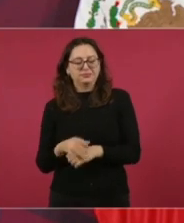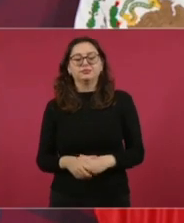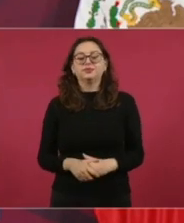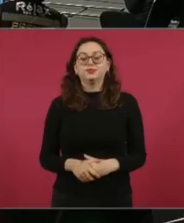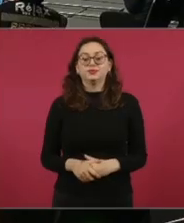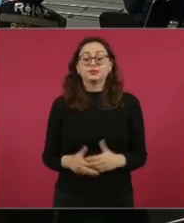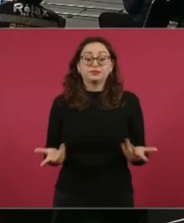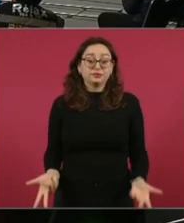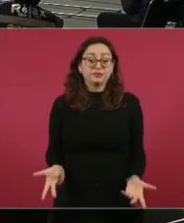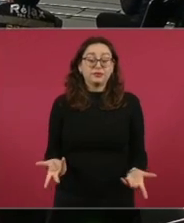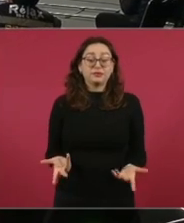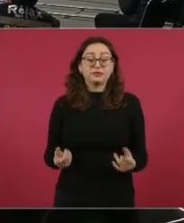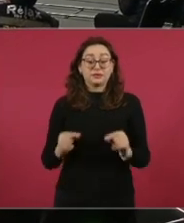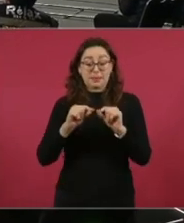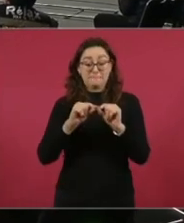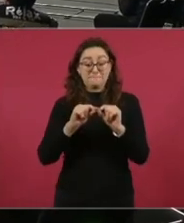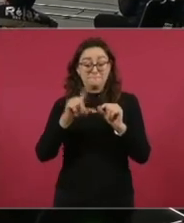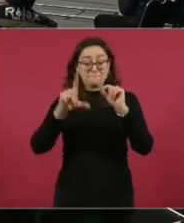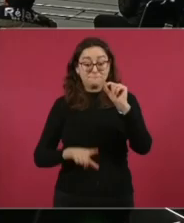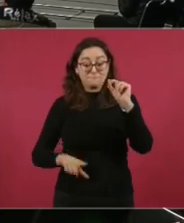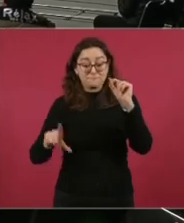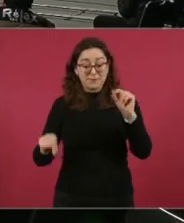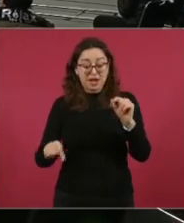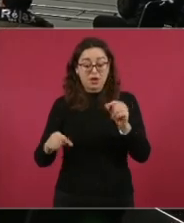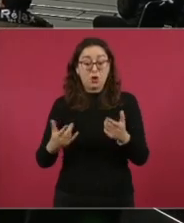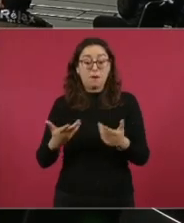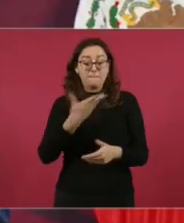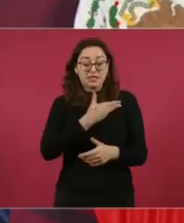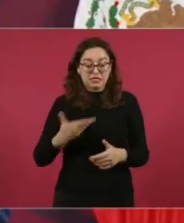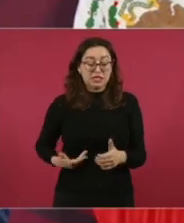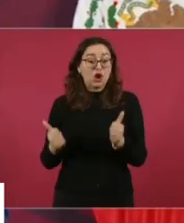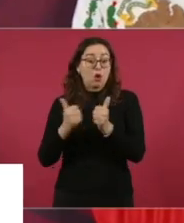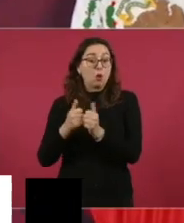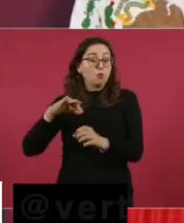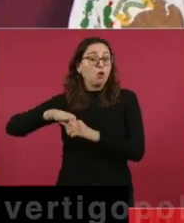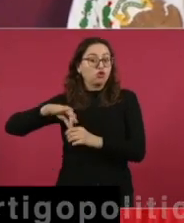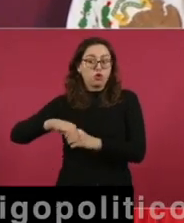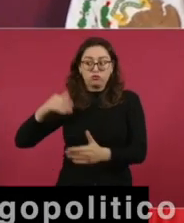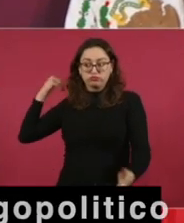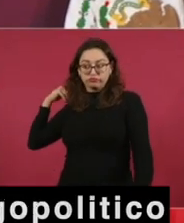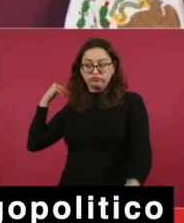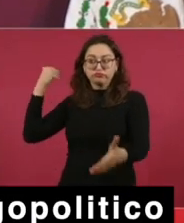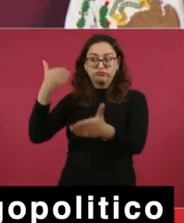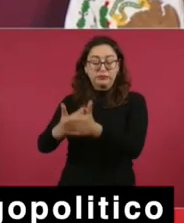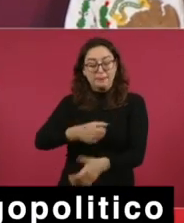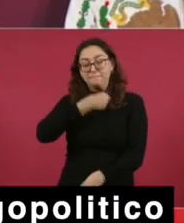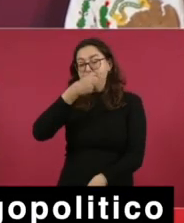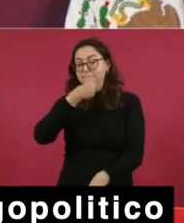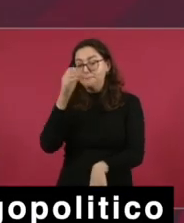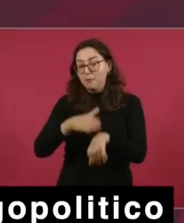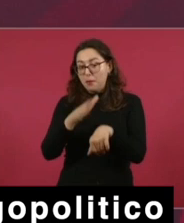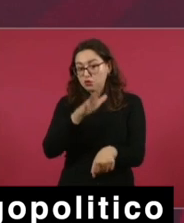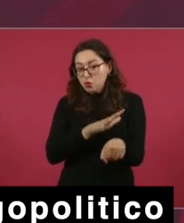El presidente Andrés Manuel López Obrador anuncia un aumento al salario mínimo del 20% a partir del 1 de enero de 2024. Con este incremento,